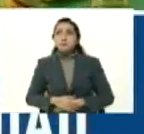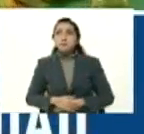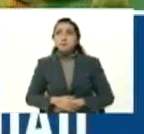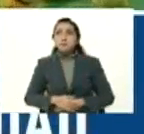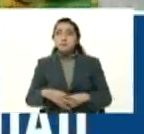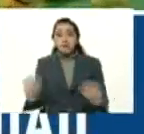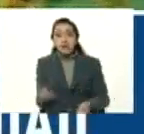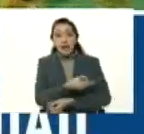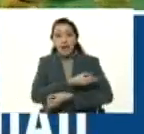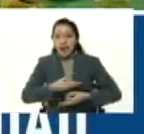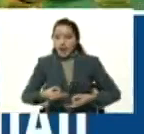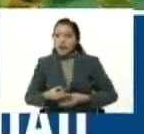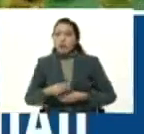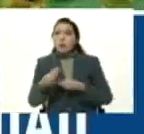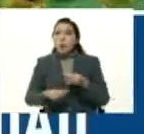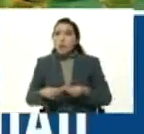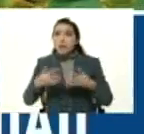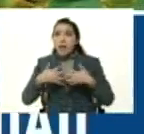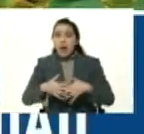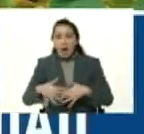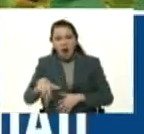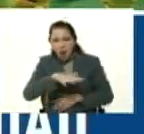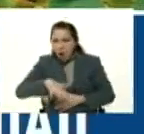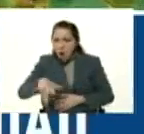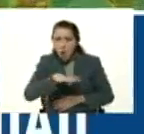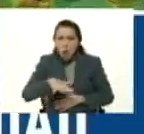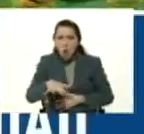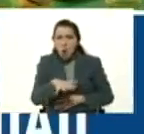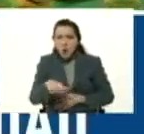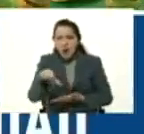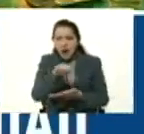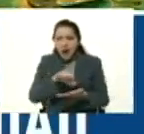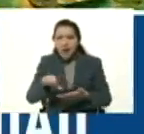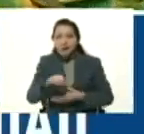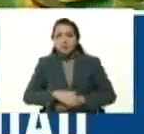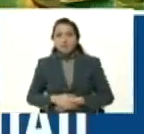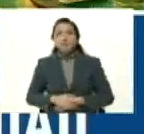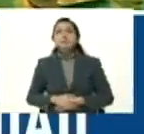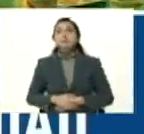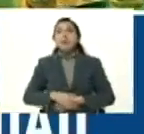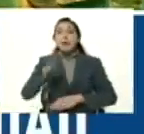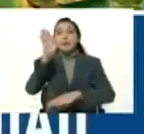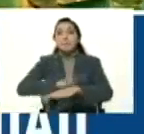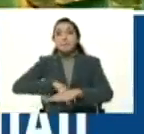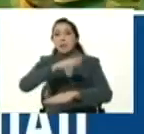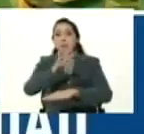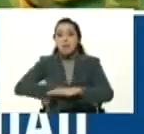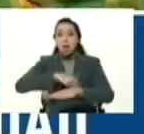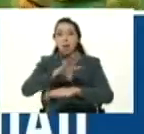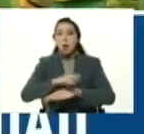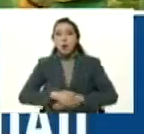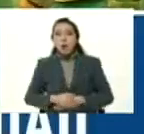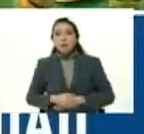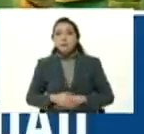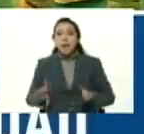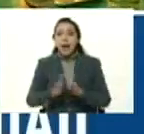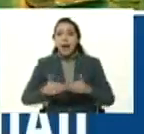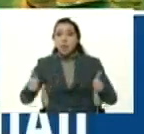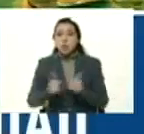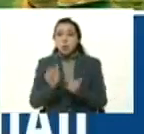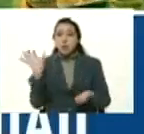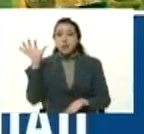Correcto. ¿Dónde tienen la planta de este aceite oriental? En Barcelona, Estado de Anzoátegui. Barcelona,